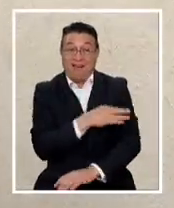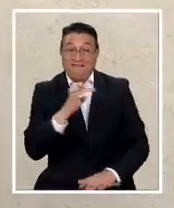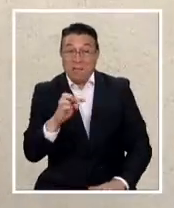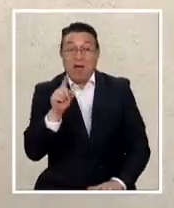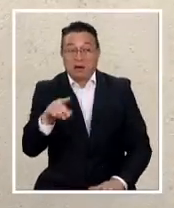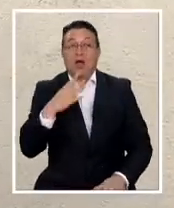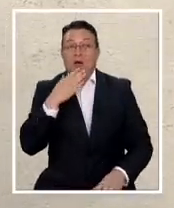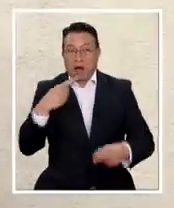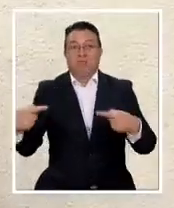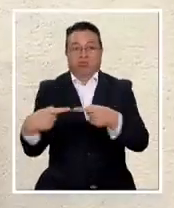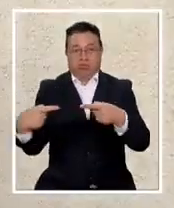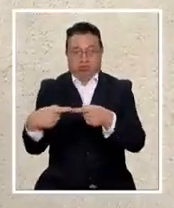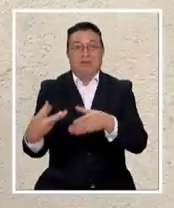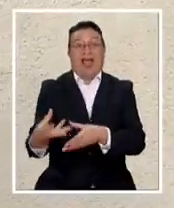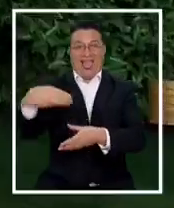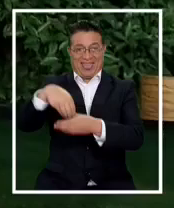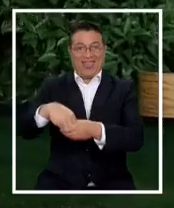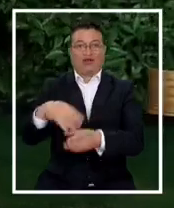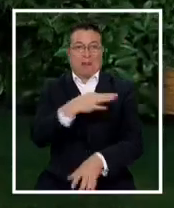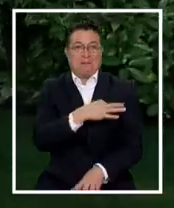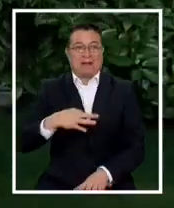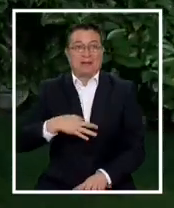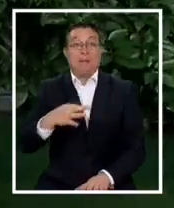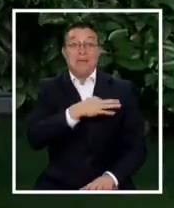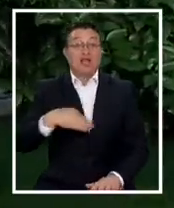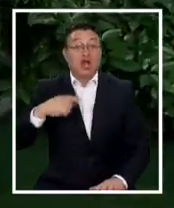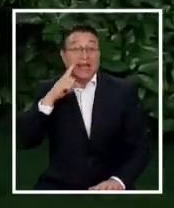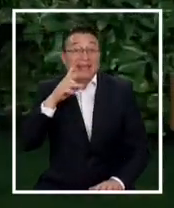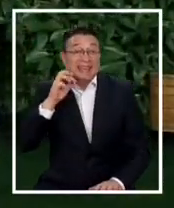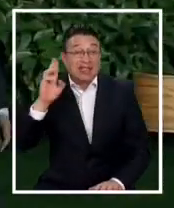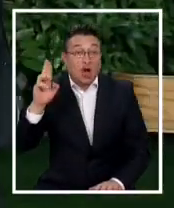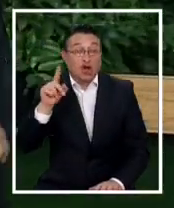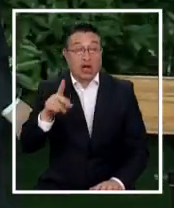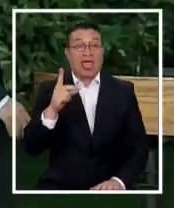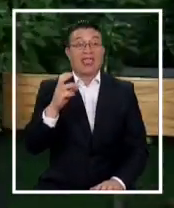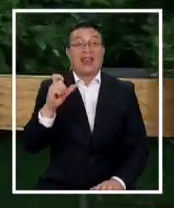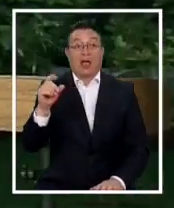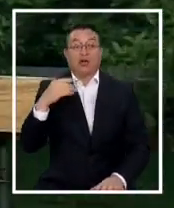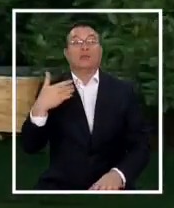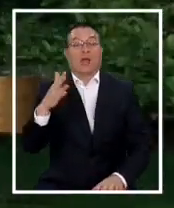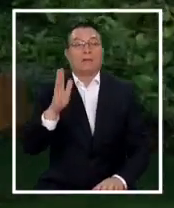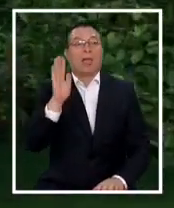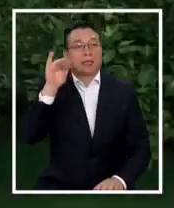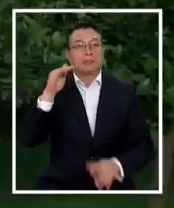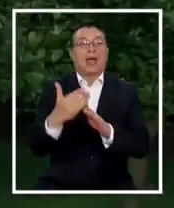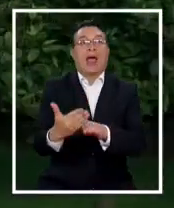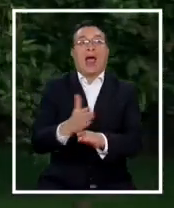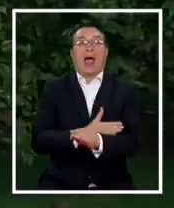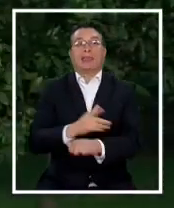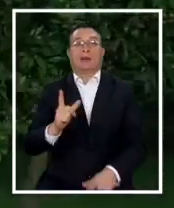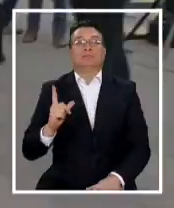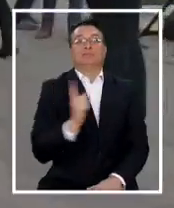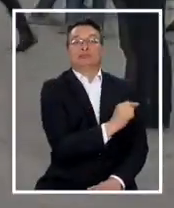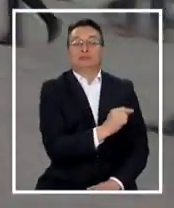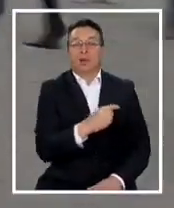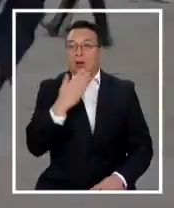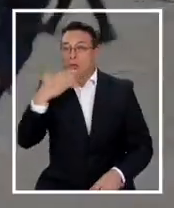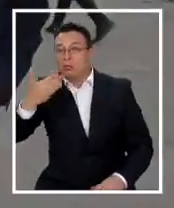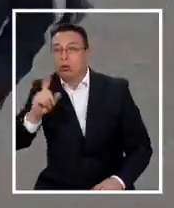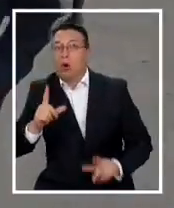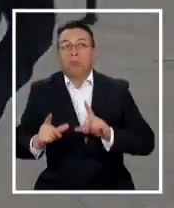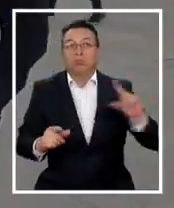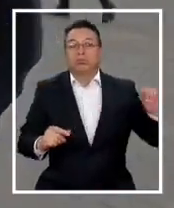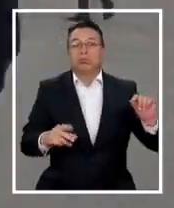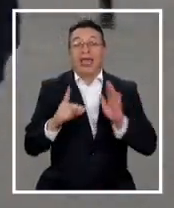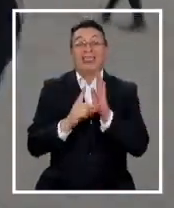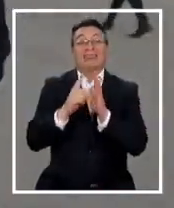generado fricciones al interior del gabinete. El ministro del Interior, Rodrigo Delgado, se despidió justo antes y no participó del anuncio. Tampoco la titular